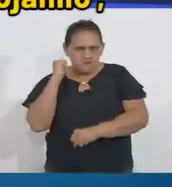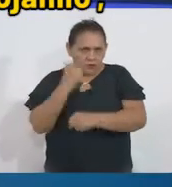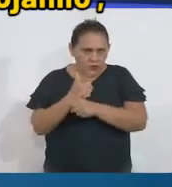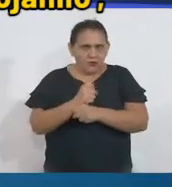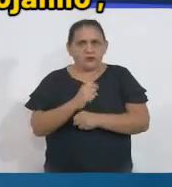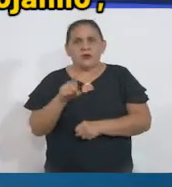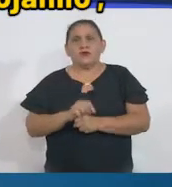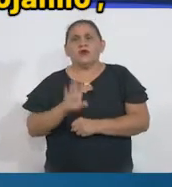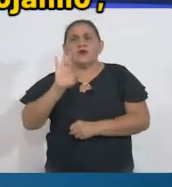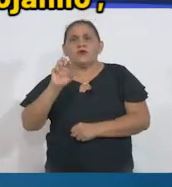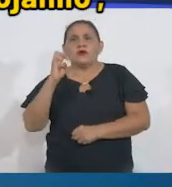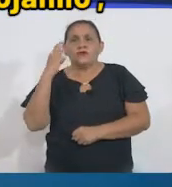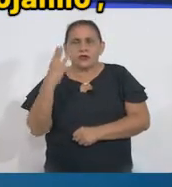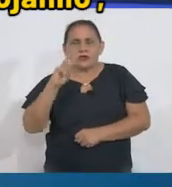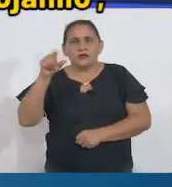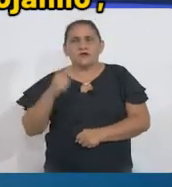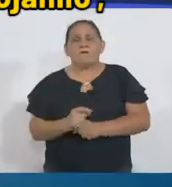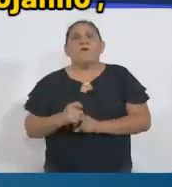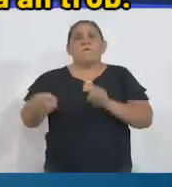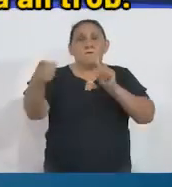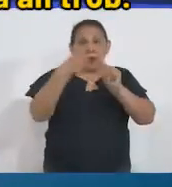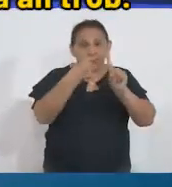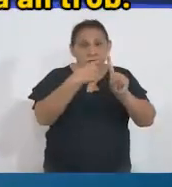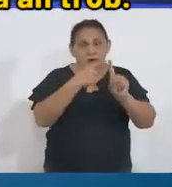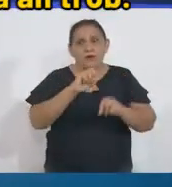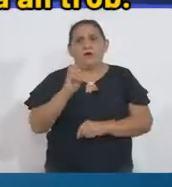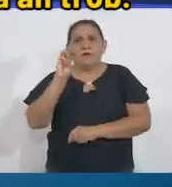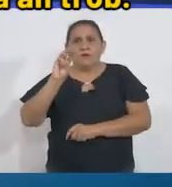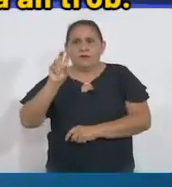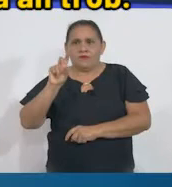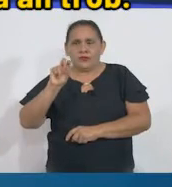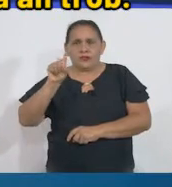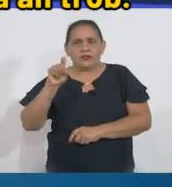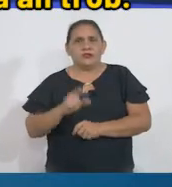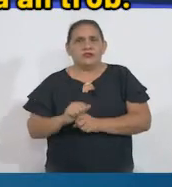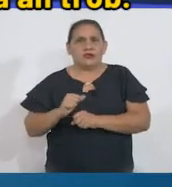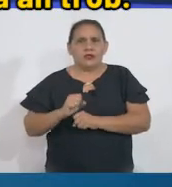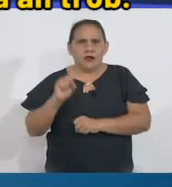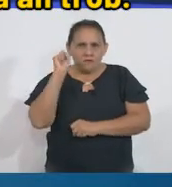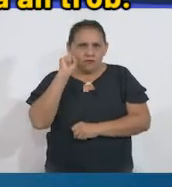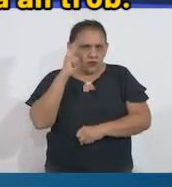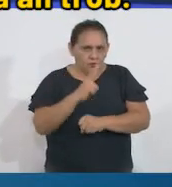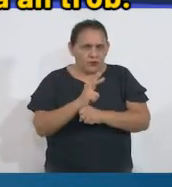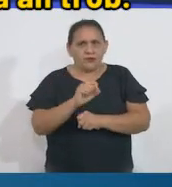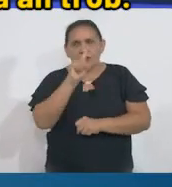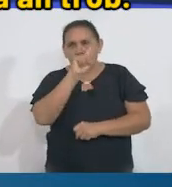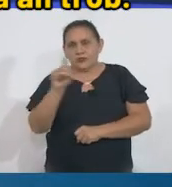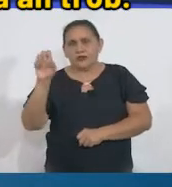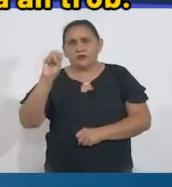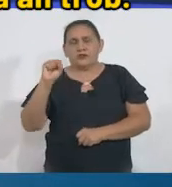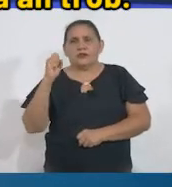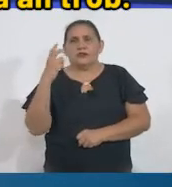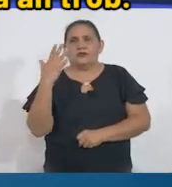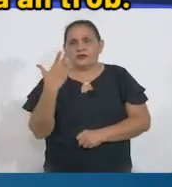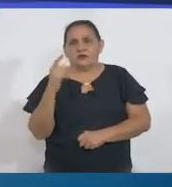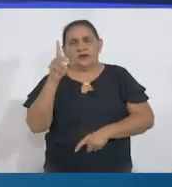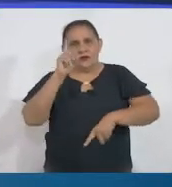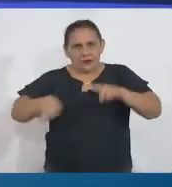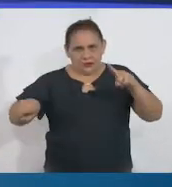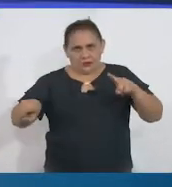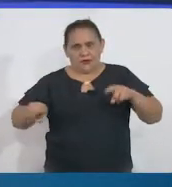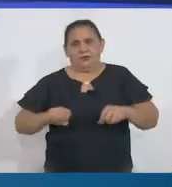cuales 53 casos han dado positivo, 33 continúan en estudio y 165 casos ya fueron